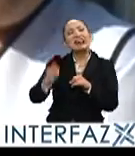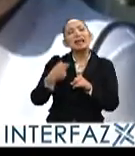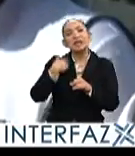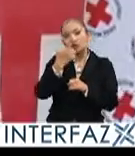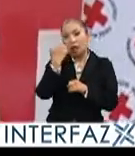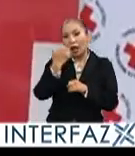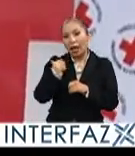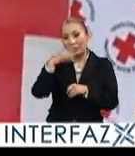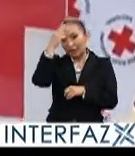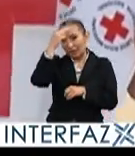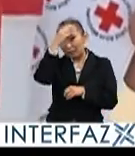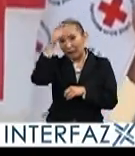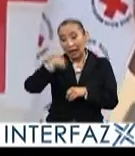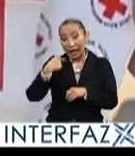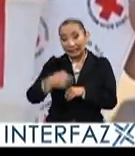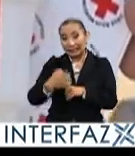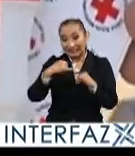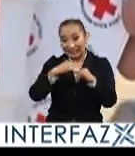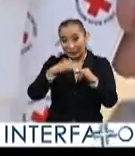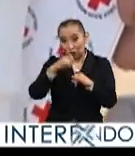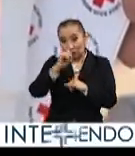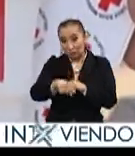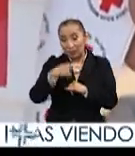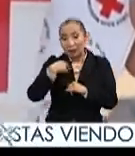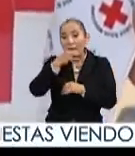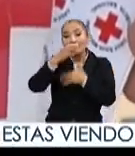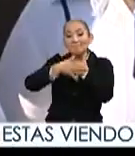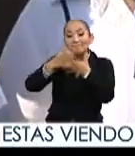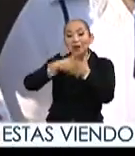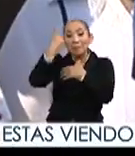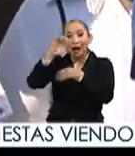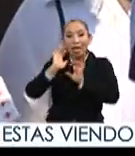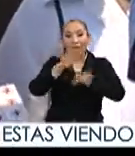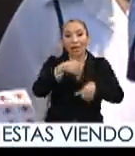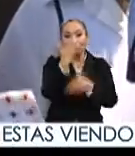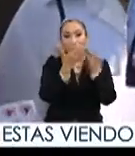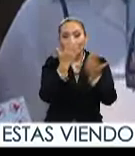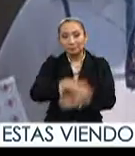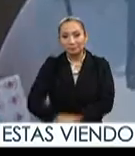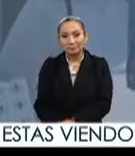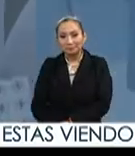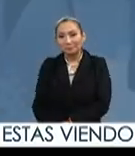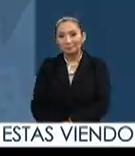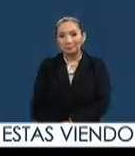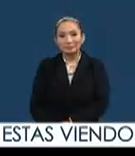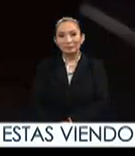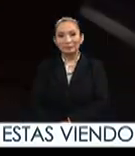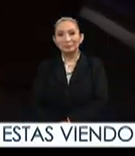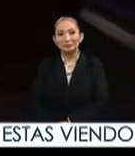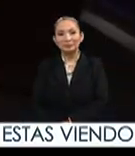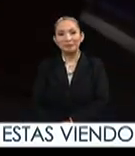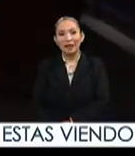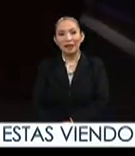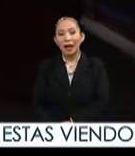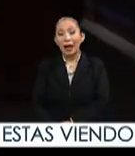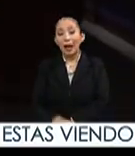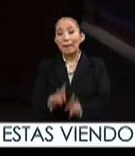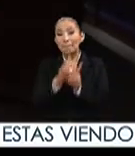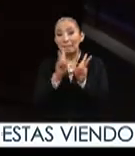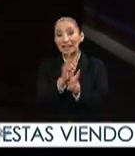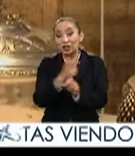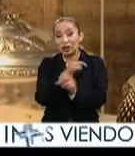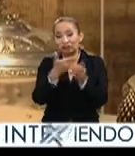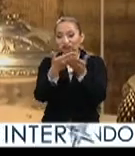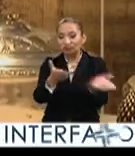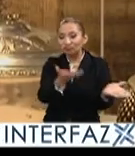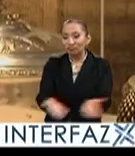las escuelas de enfermería de esta institución y las convocatorias para cursar en ellas. El Palacio Nacional abre